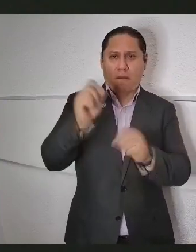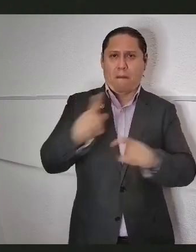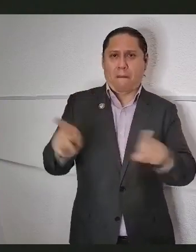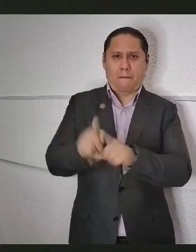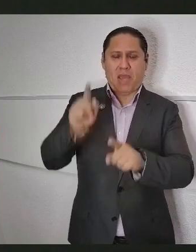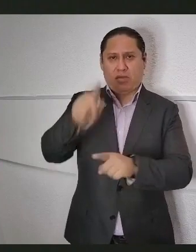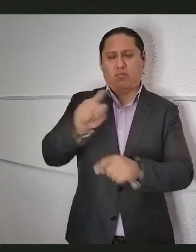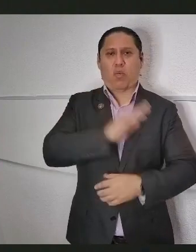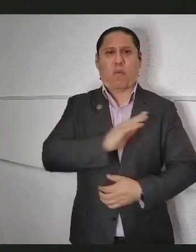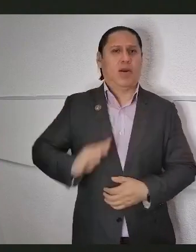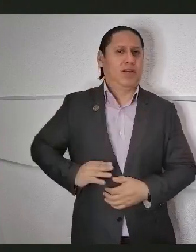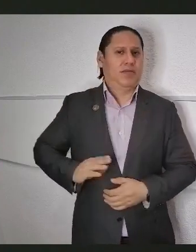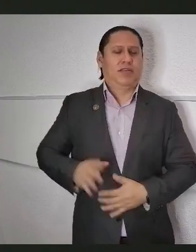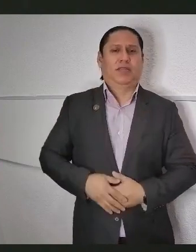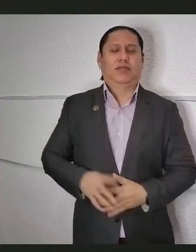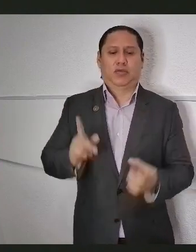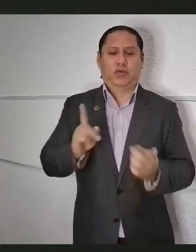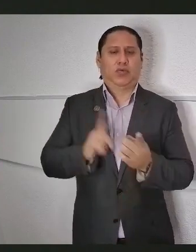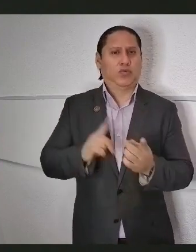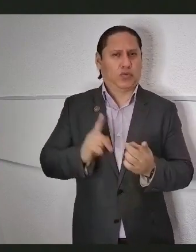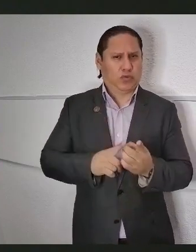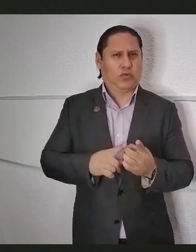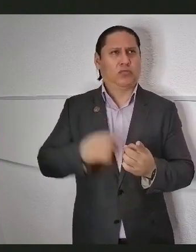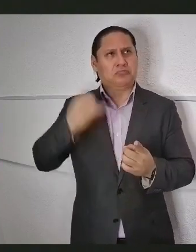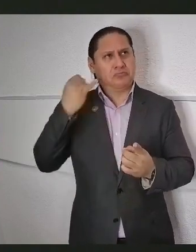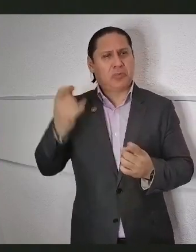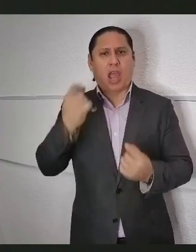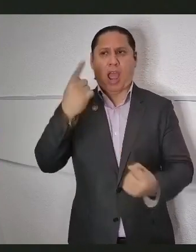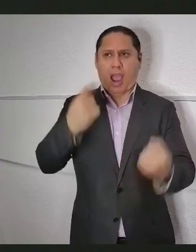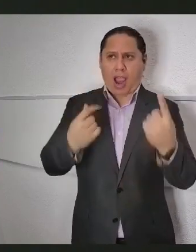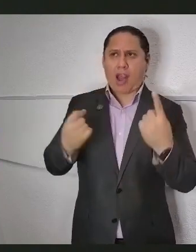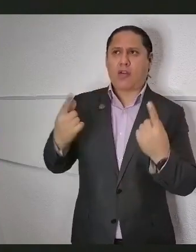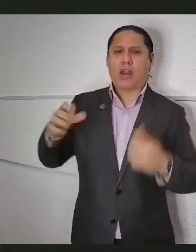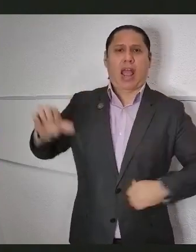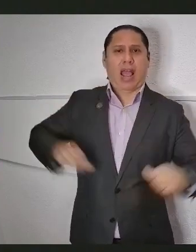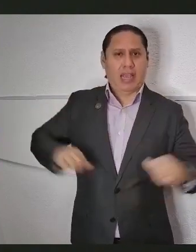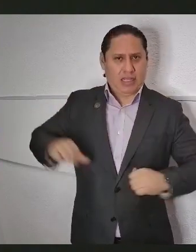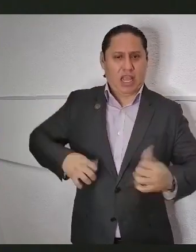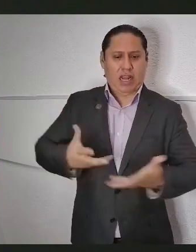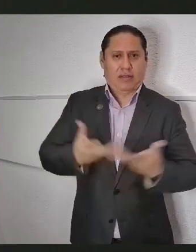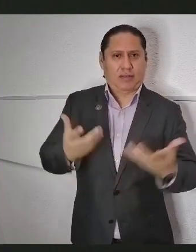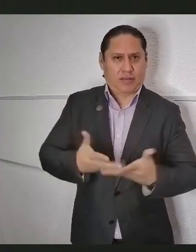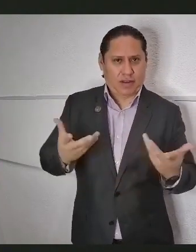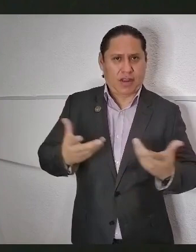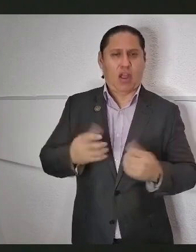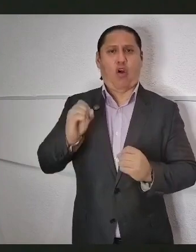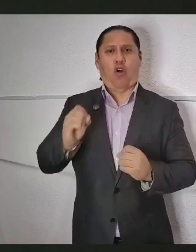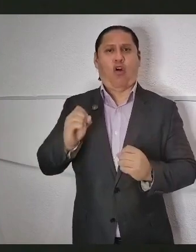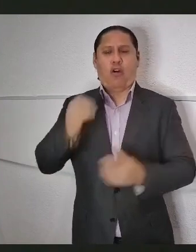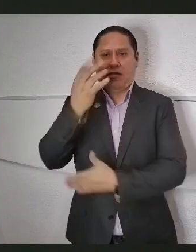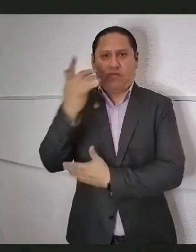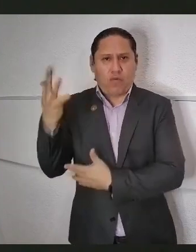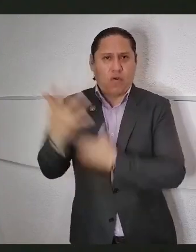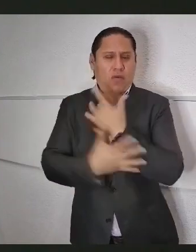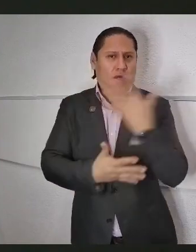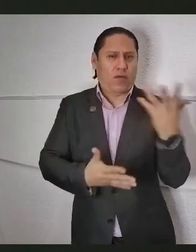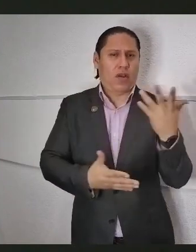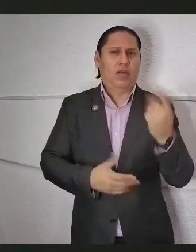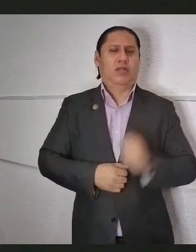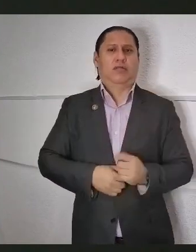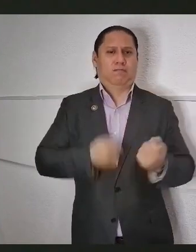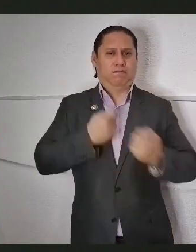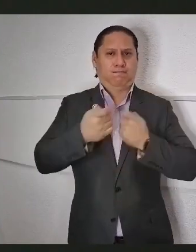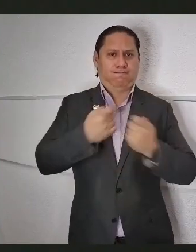municipio, en donde en al menos algunos de ellos se realizan actividades agropecuarias o forestales, bajo el control de